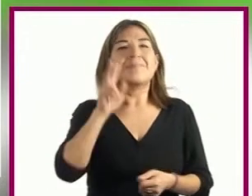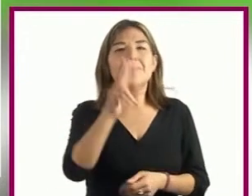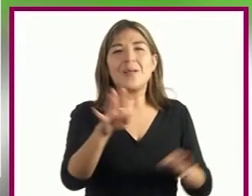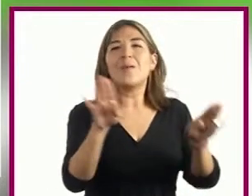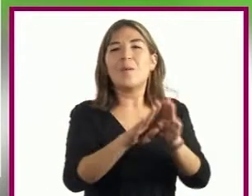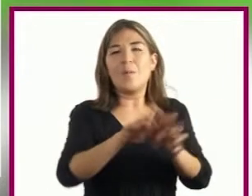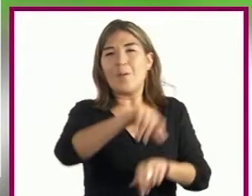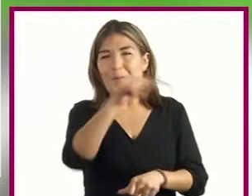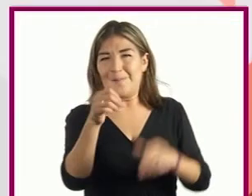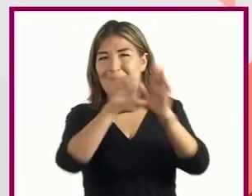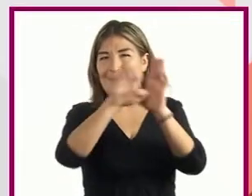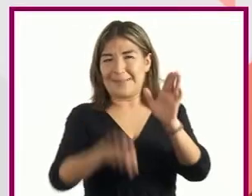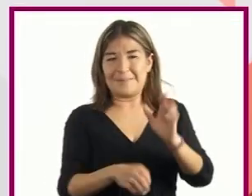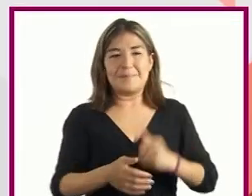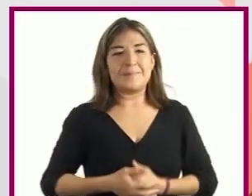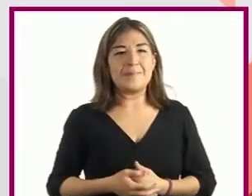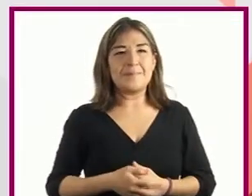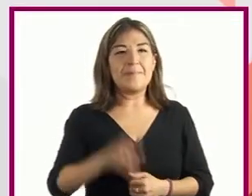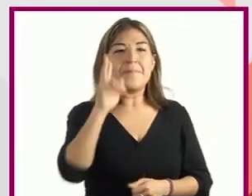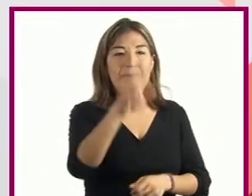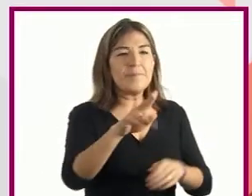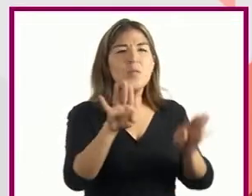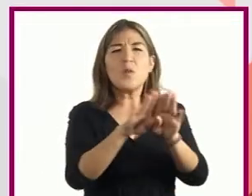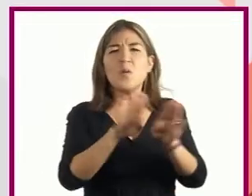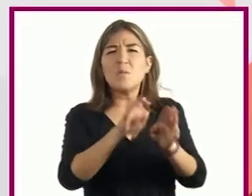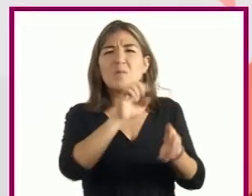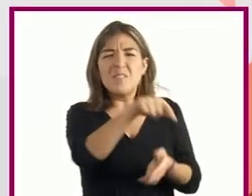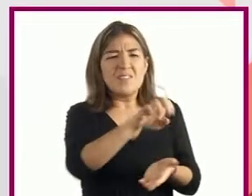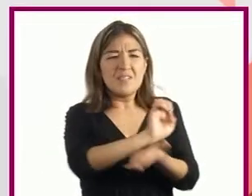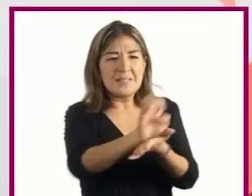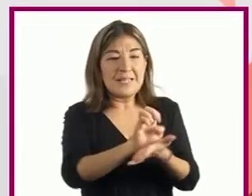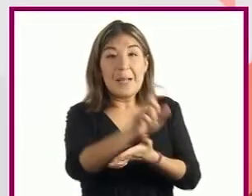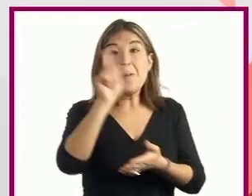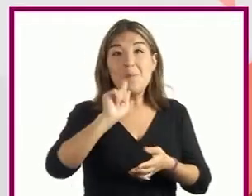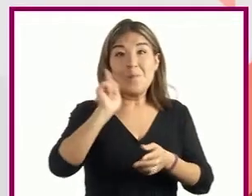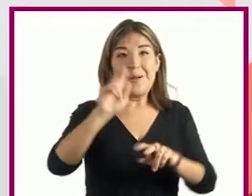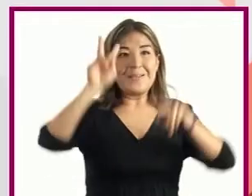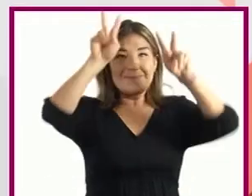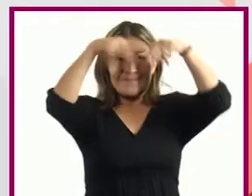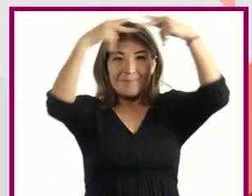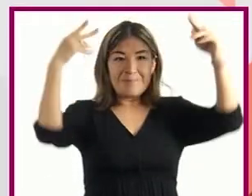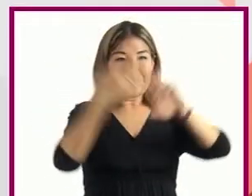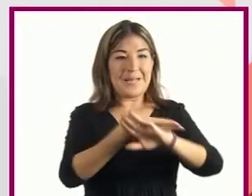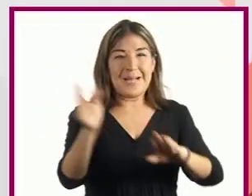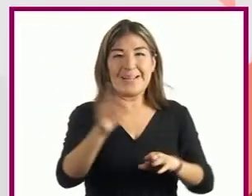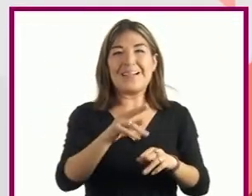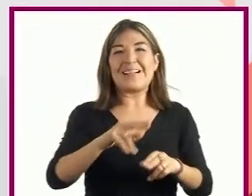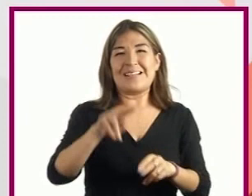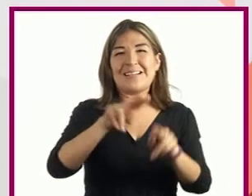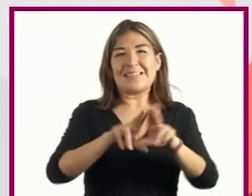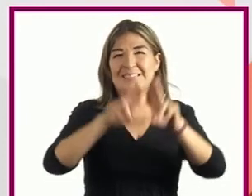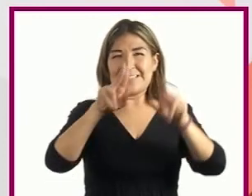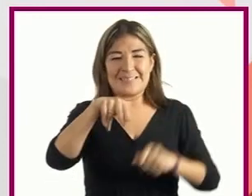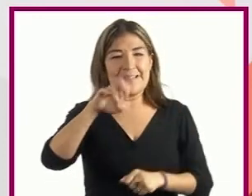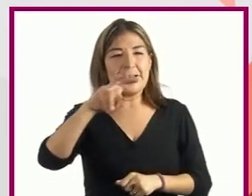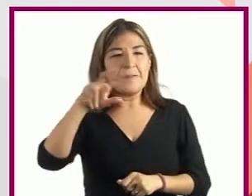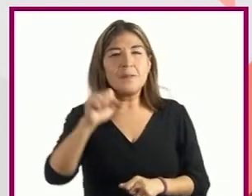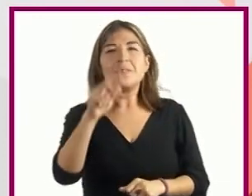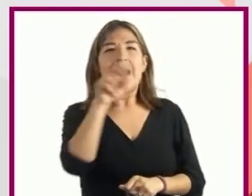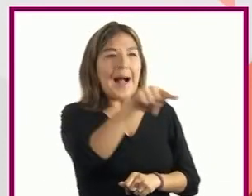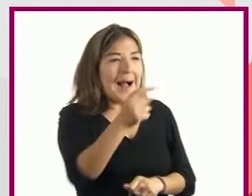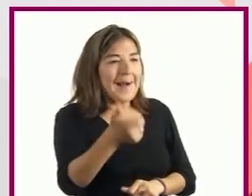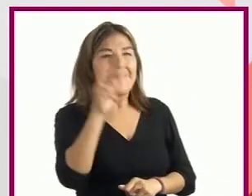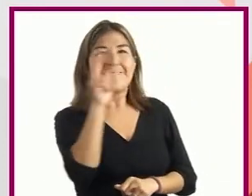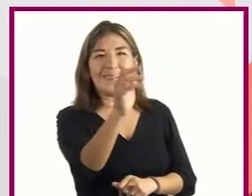Observemos los siguientes ejemplos. Esta escena representa cuando Blancanieves conoce a los enanitos. El espacio donde se desarrolla es